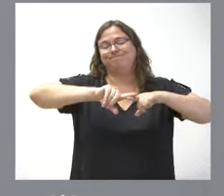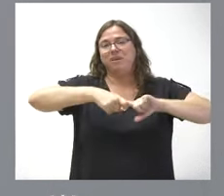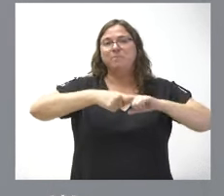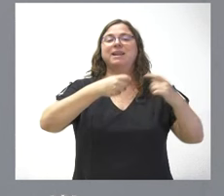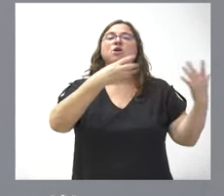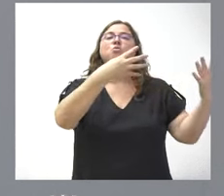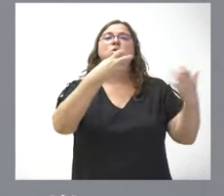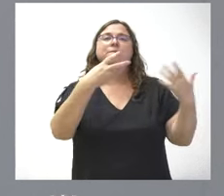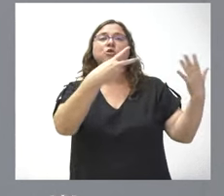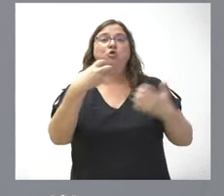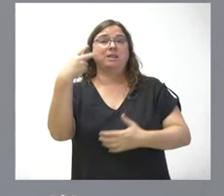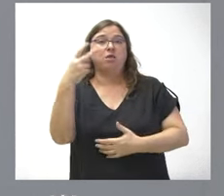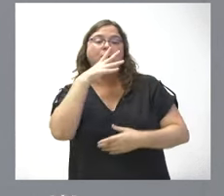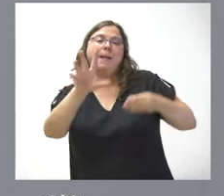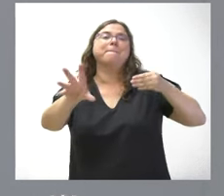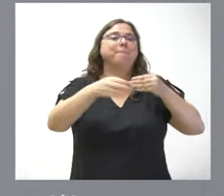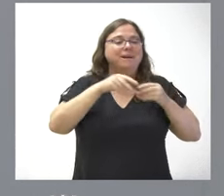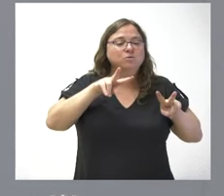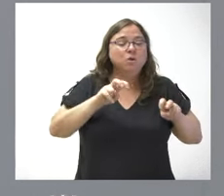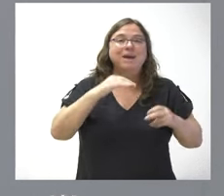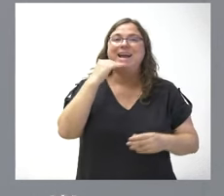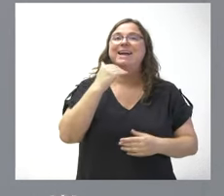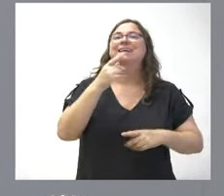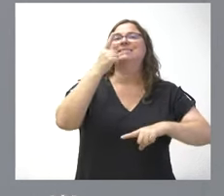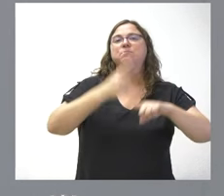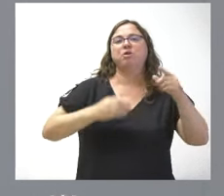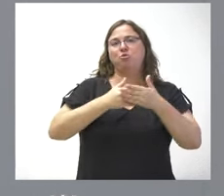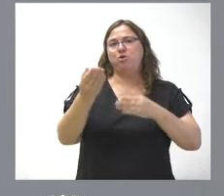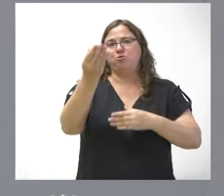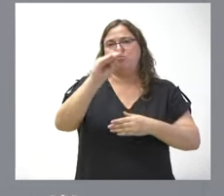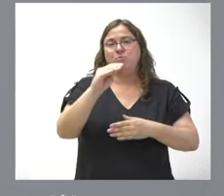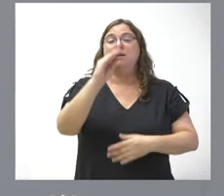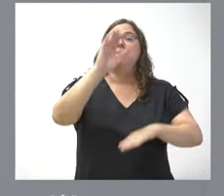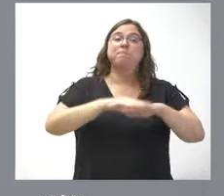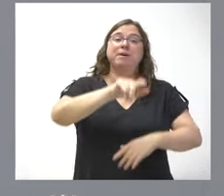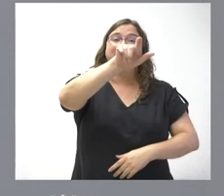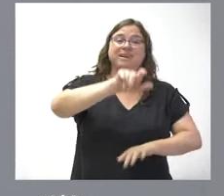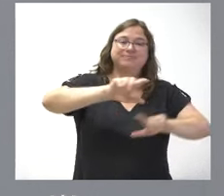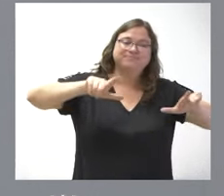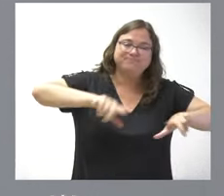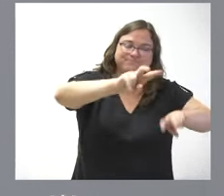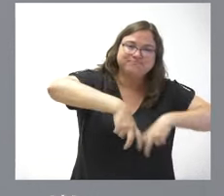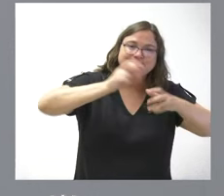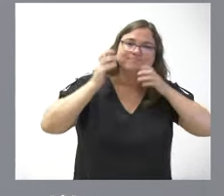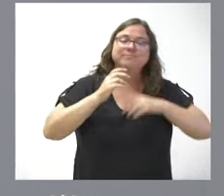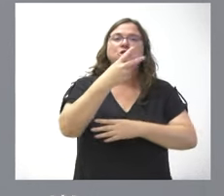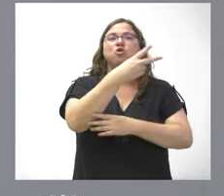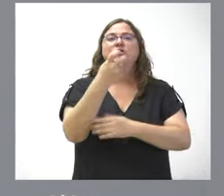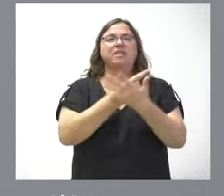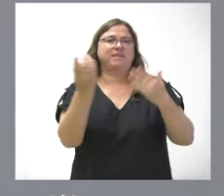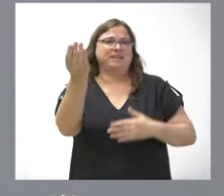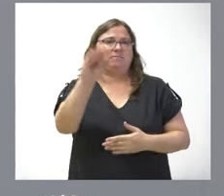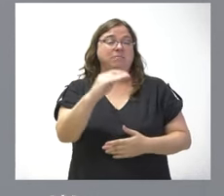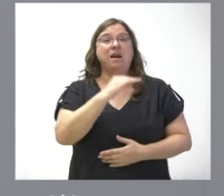ahora se complementan con esta cifra que les señalo de casi medio millón de euros para otras 216 explotaciones adicionales lo que nos va a permitir